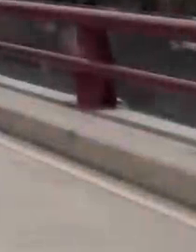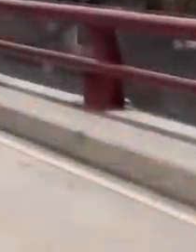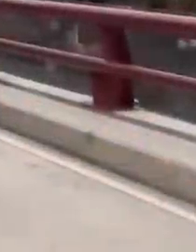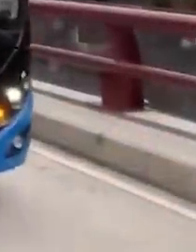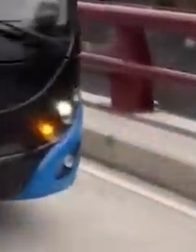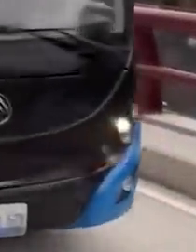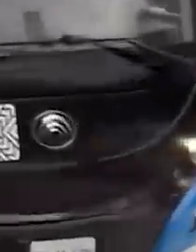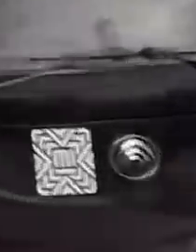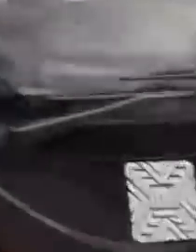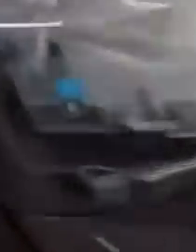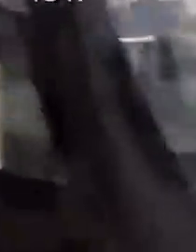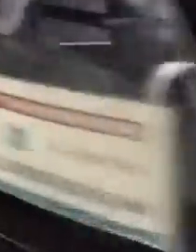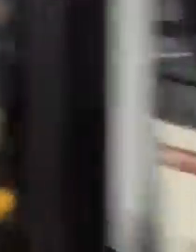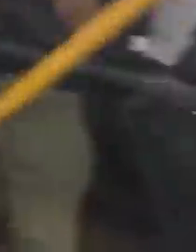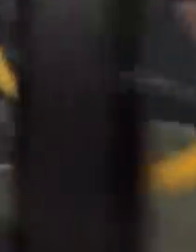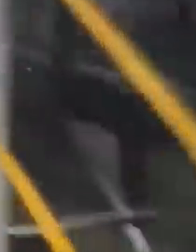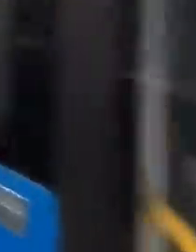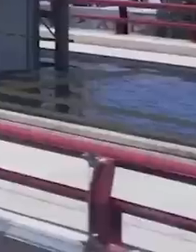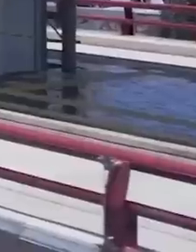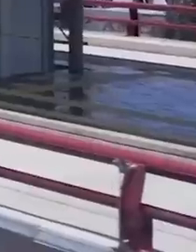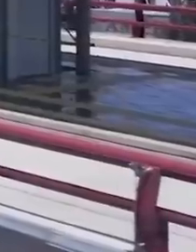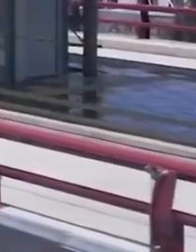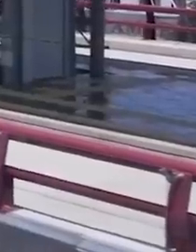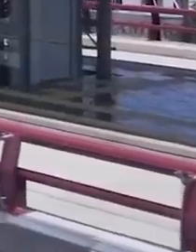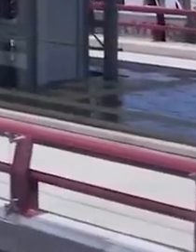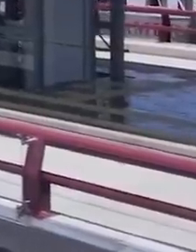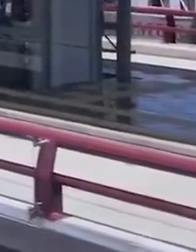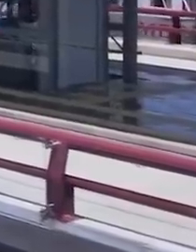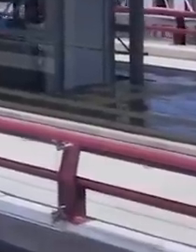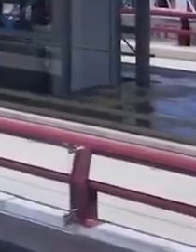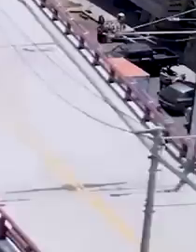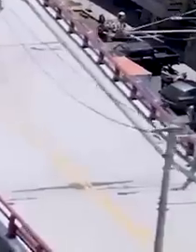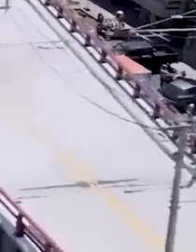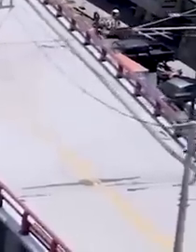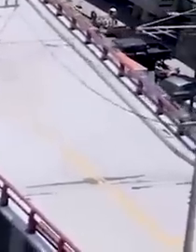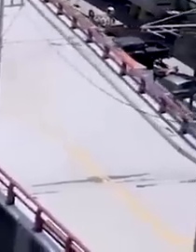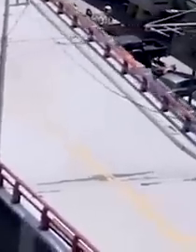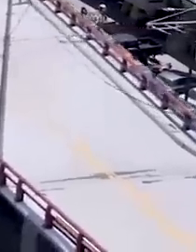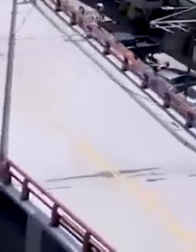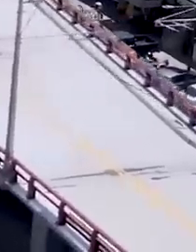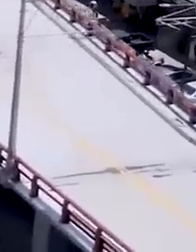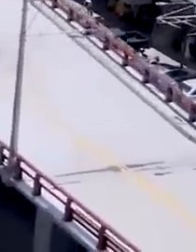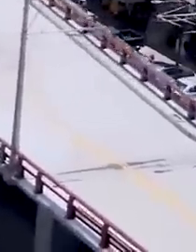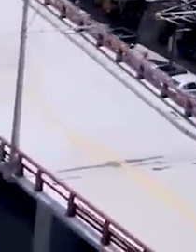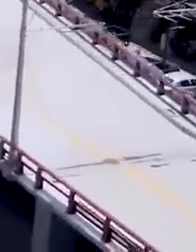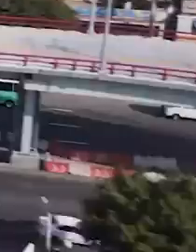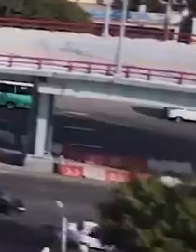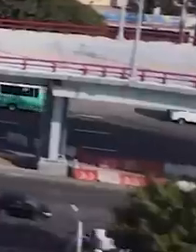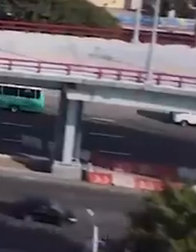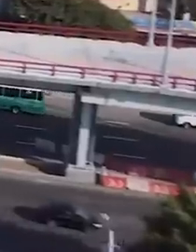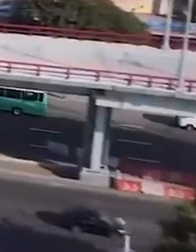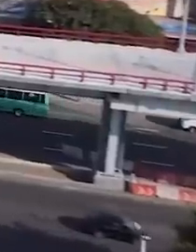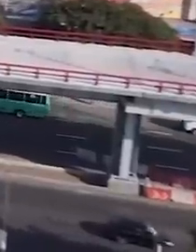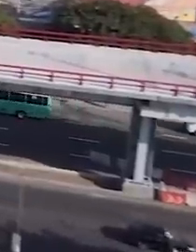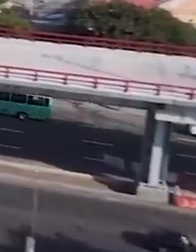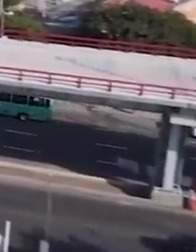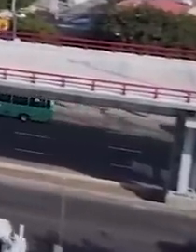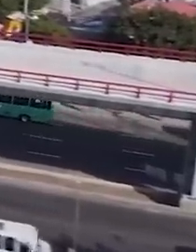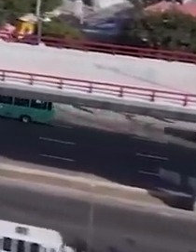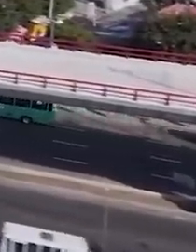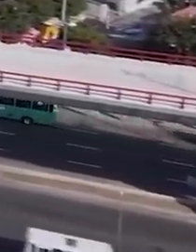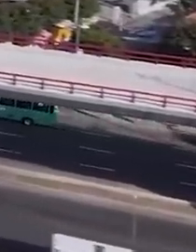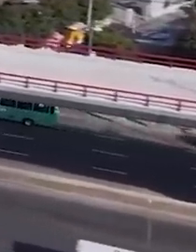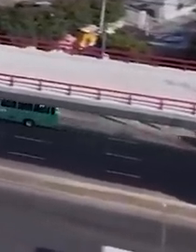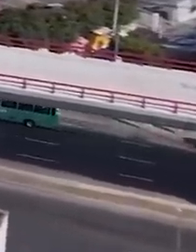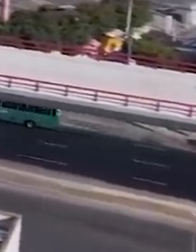Para fortalecer la movilidad en el oriente de la ciudad, se construyó el trolebús elevado en la calzada Ermita Iztapalapa, en una longitud de